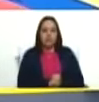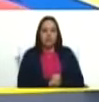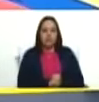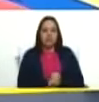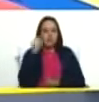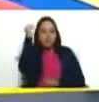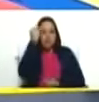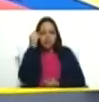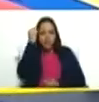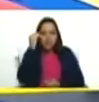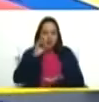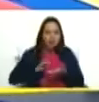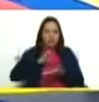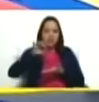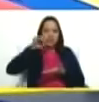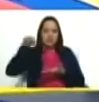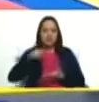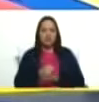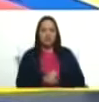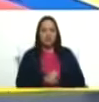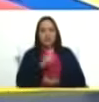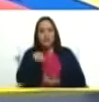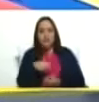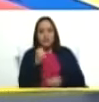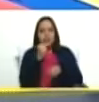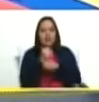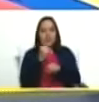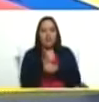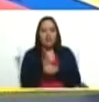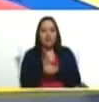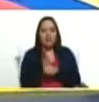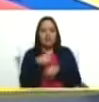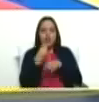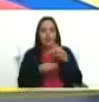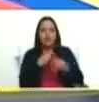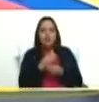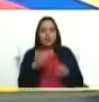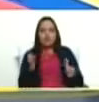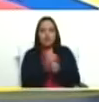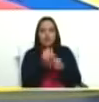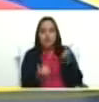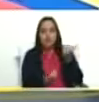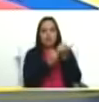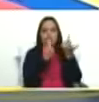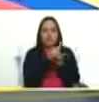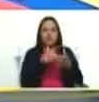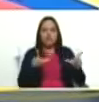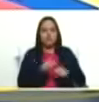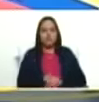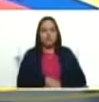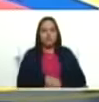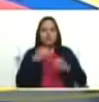su pensamiento y a su obra de libertadora. Manuela Sáenz, siempre presente en nuestras